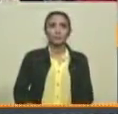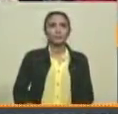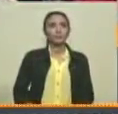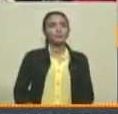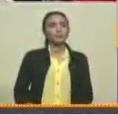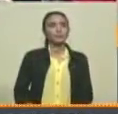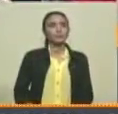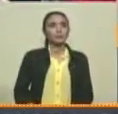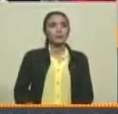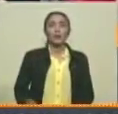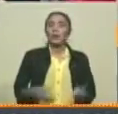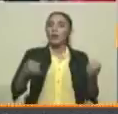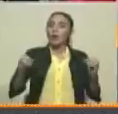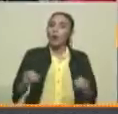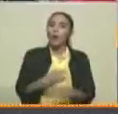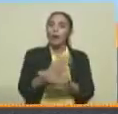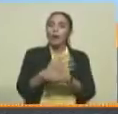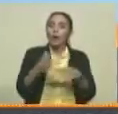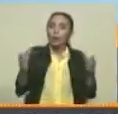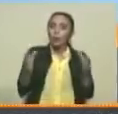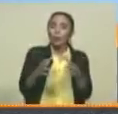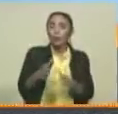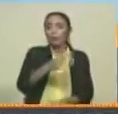La OEA es un organismo inútil.